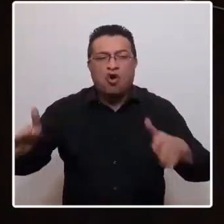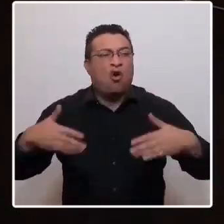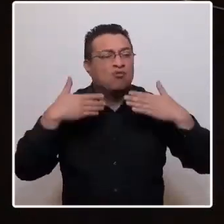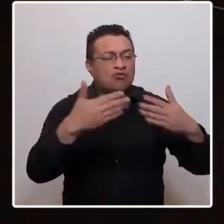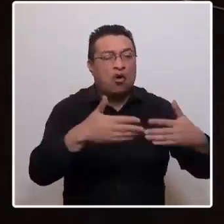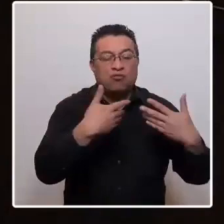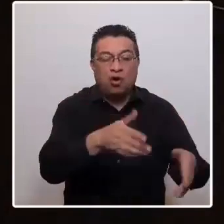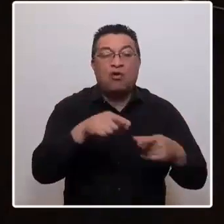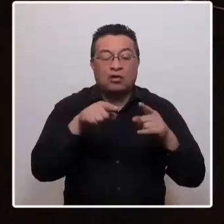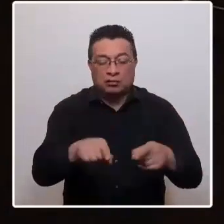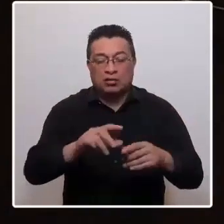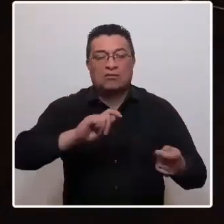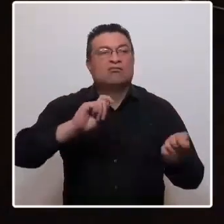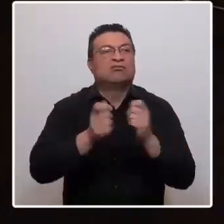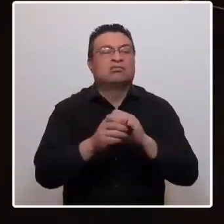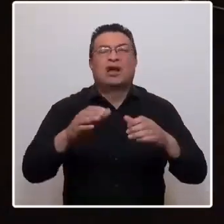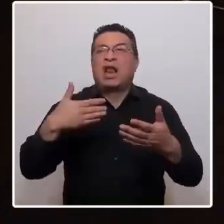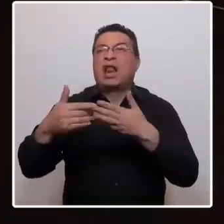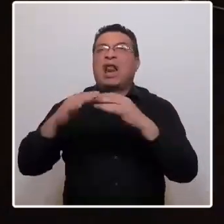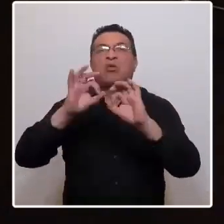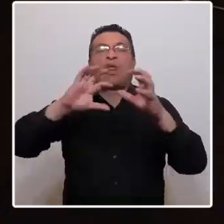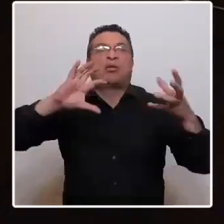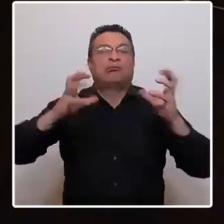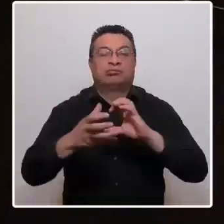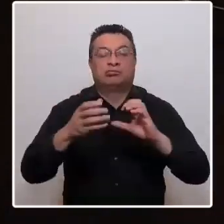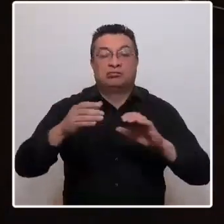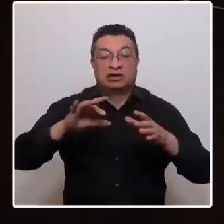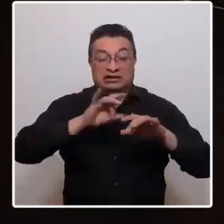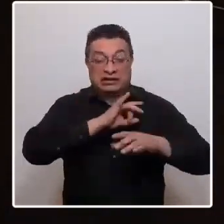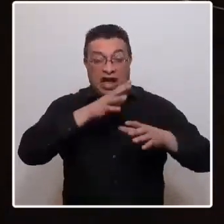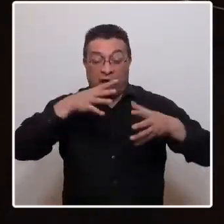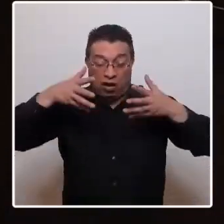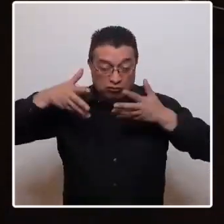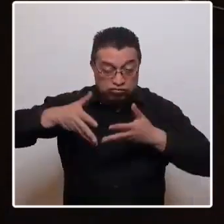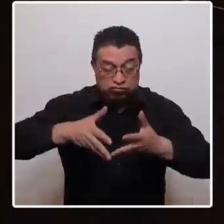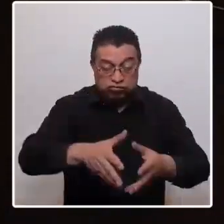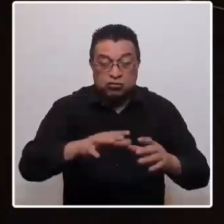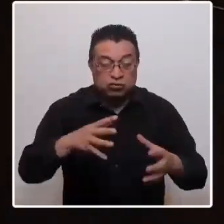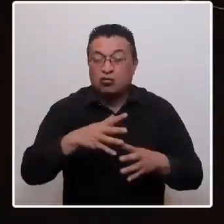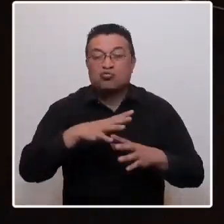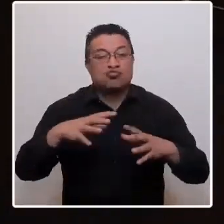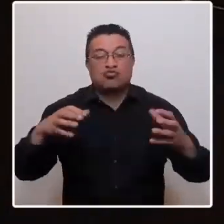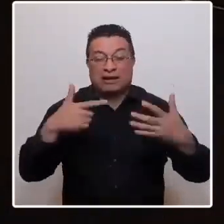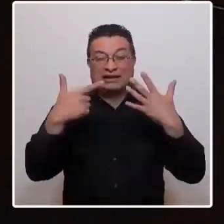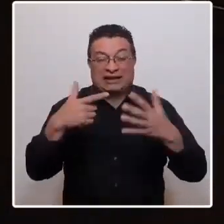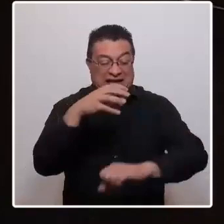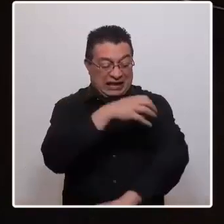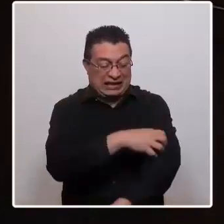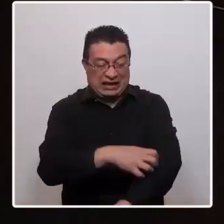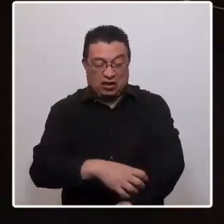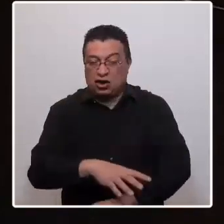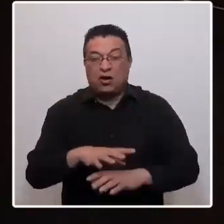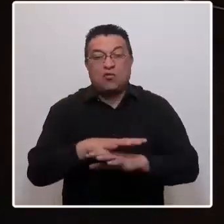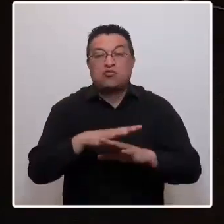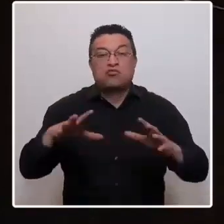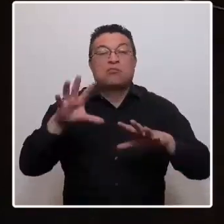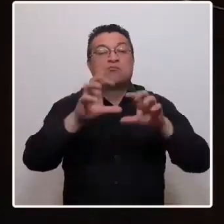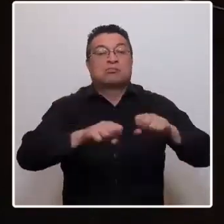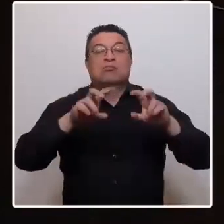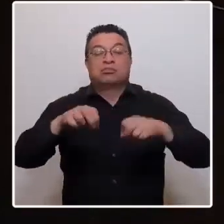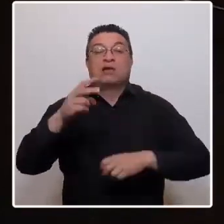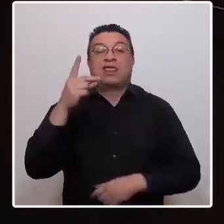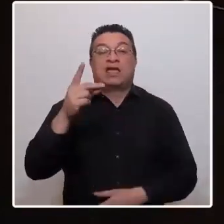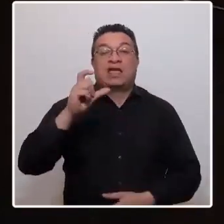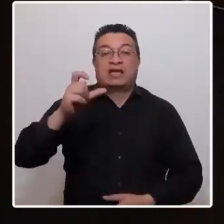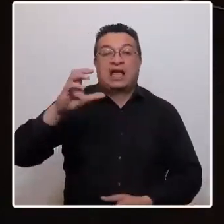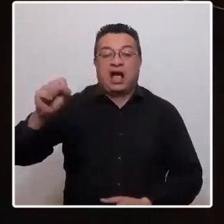que se destruya la naturaleza. Las cuencas del país se encuentran sobreexplotadas. Las cuencas de 7 regiones se encuentran sobreotorgadas por la misma DGA, lo